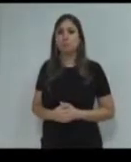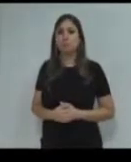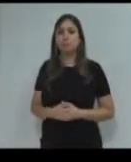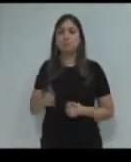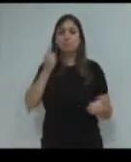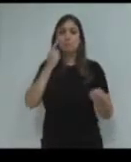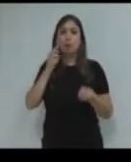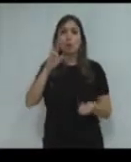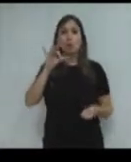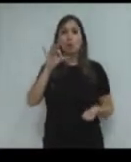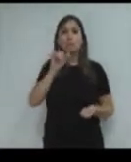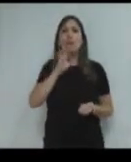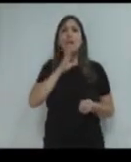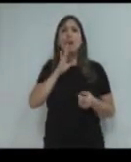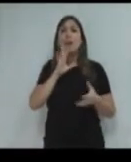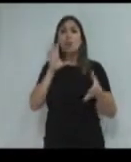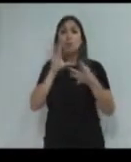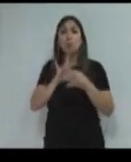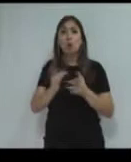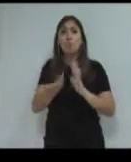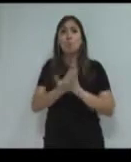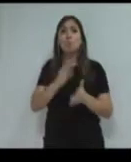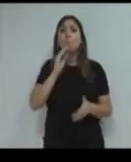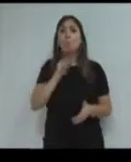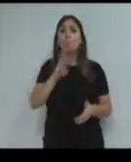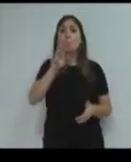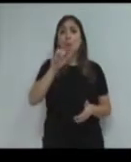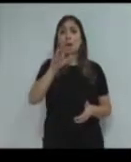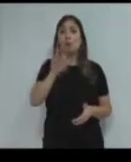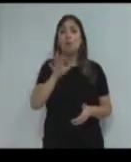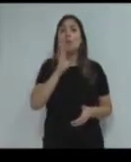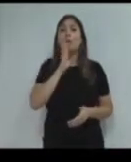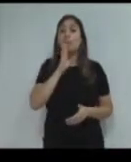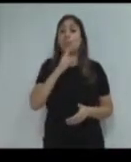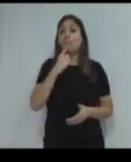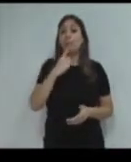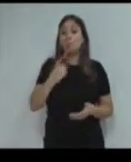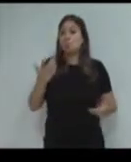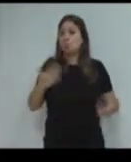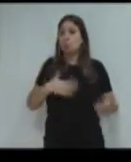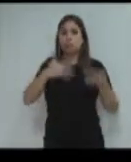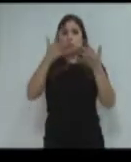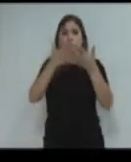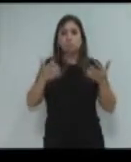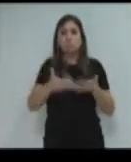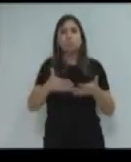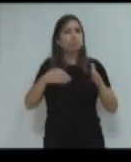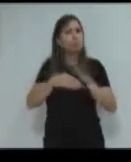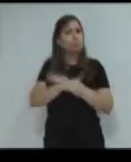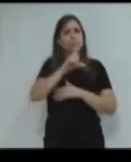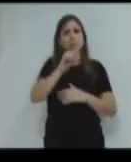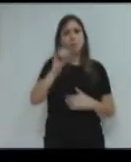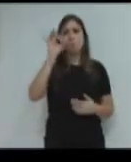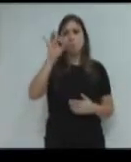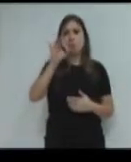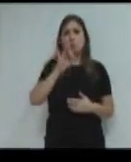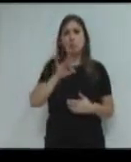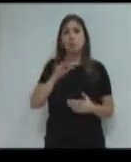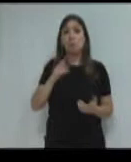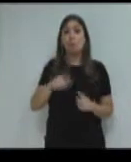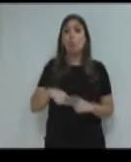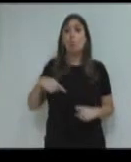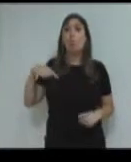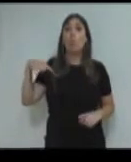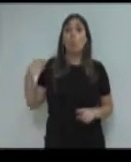Y la compatibilidad, decías que, Paco, comentabas que temas que puede ser un documento accesible 100%, pero luego que